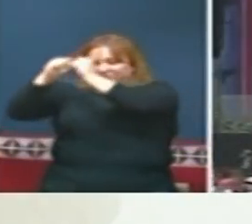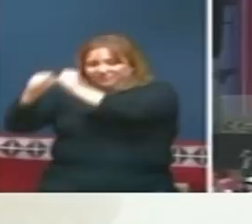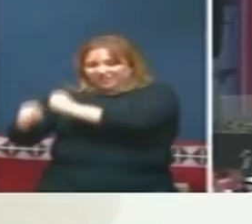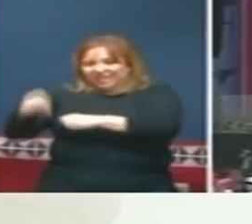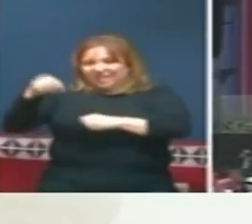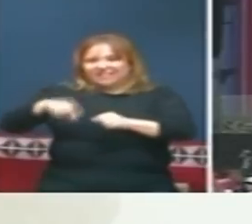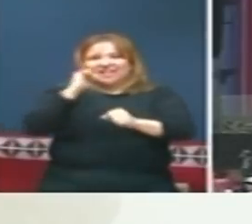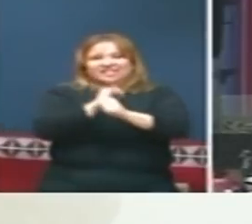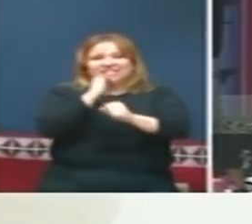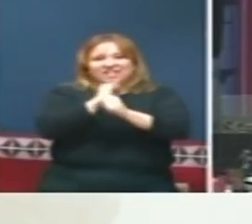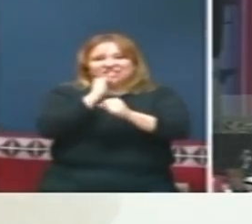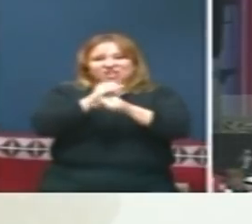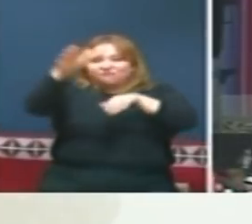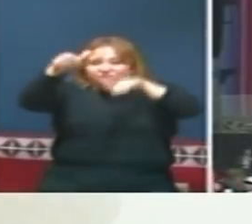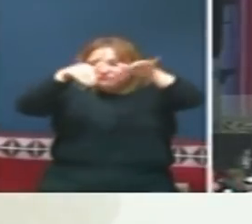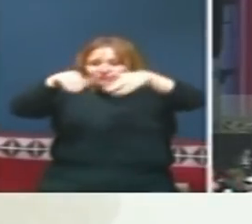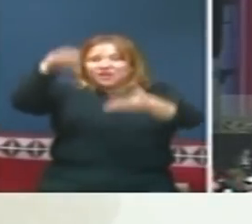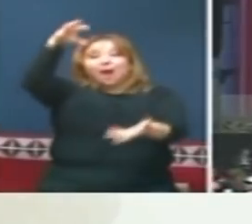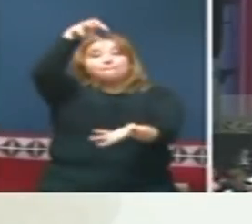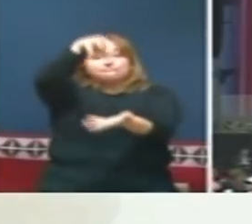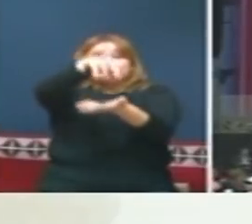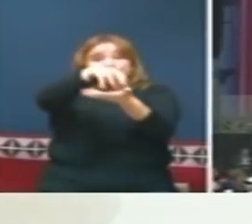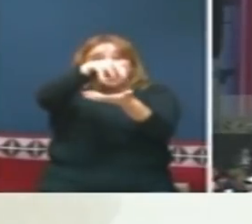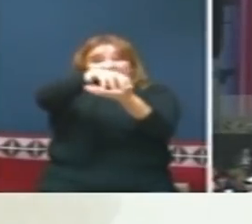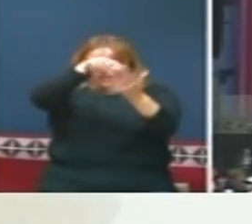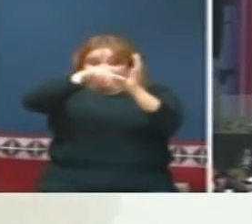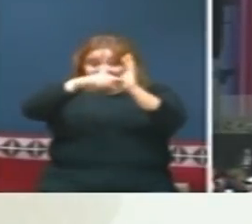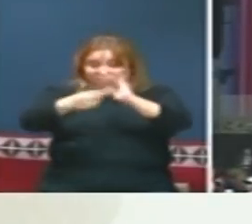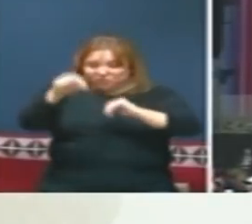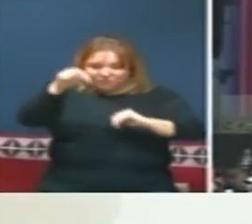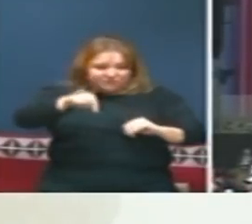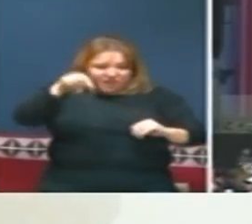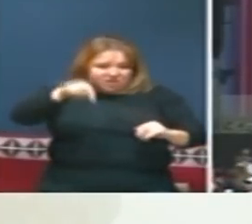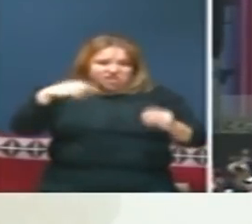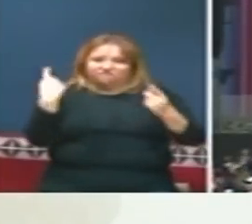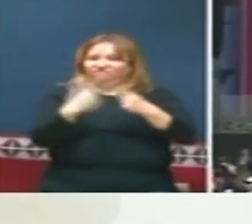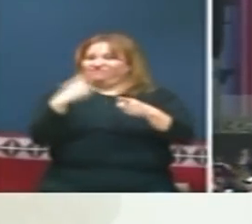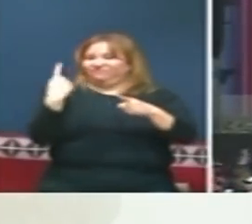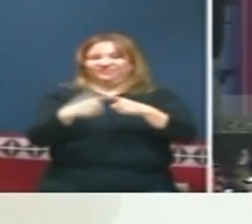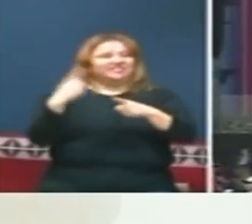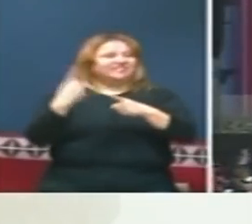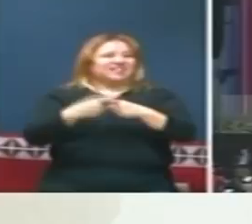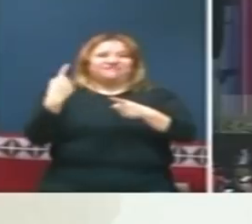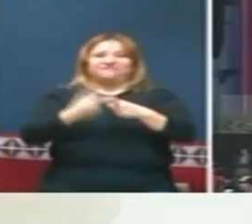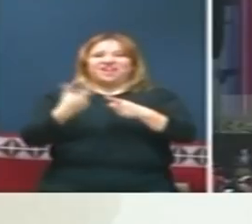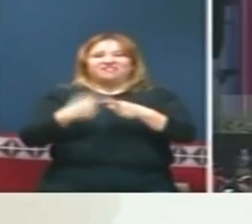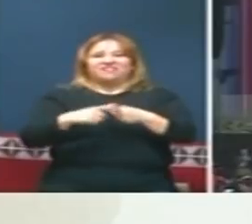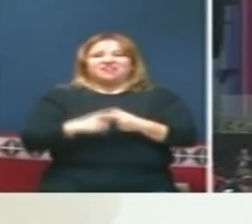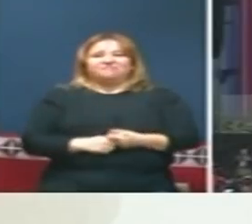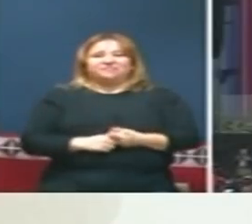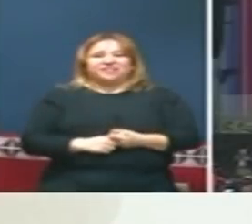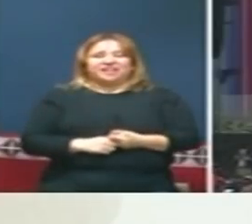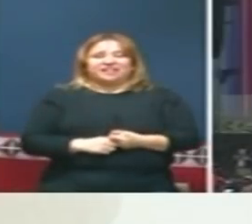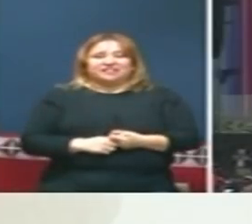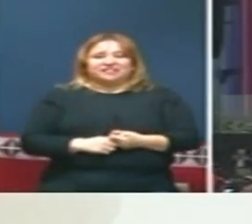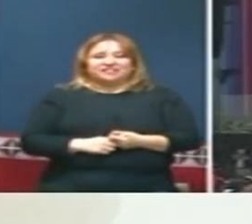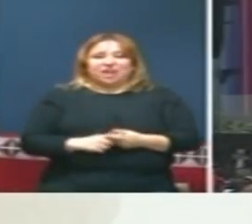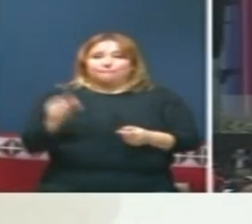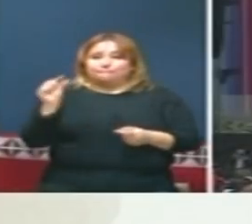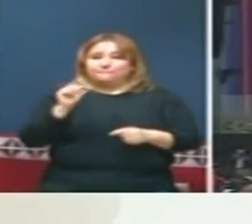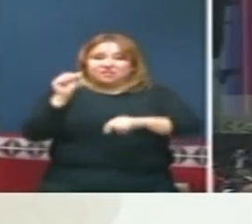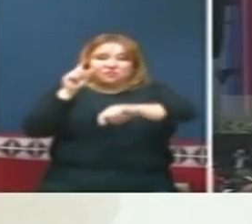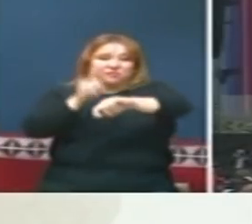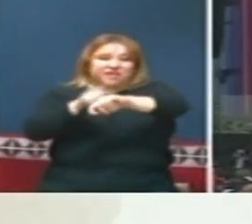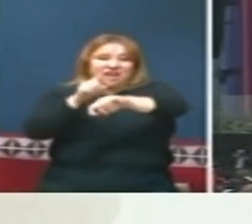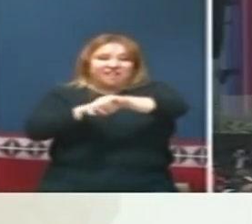cita en este parque de la ciudad, que hoy, como lo decía Oscar, es una fiesta. Sí. Y esperando, porque ya en minutos nada